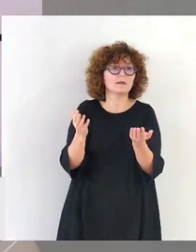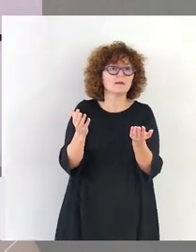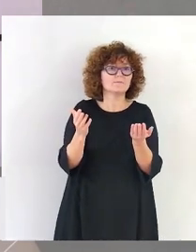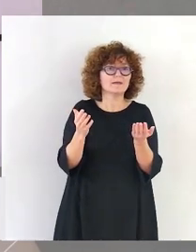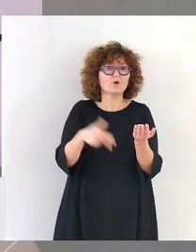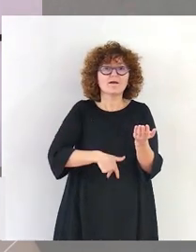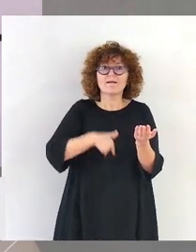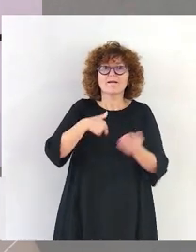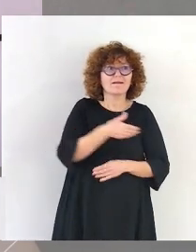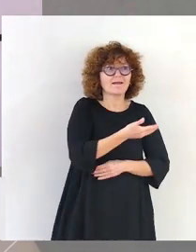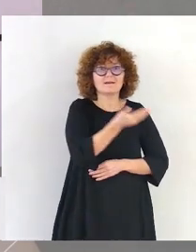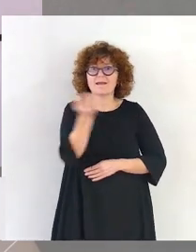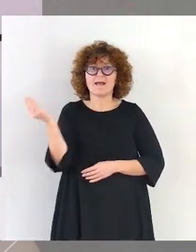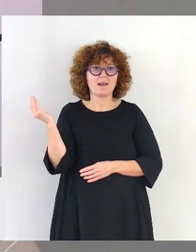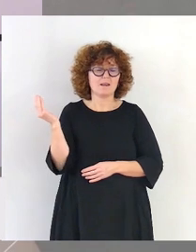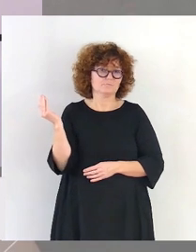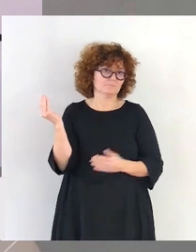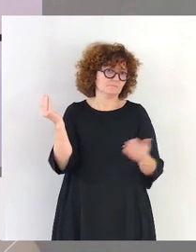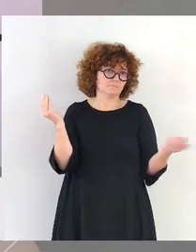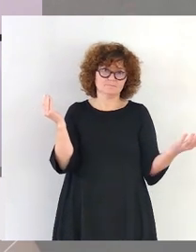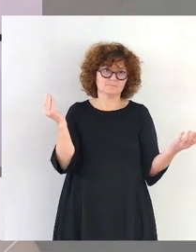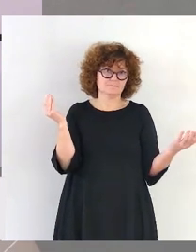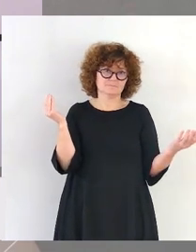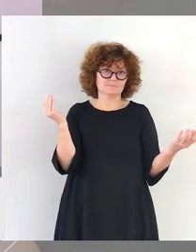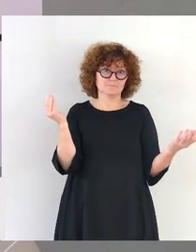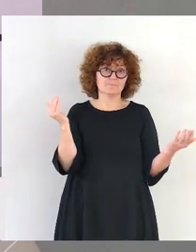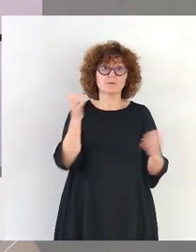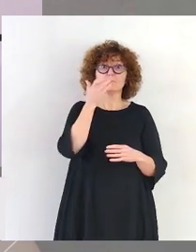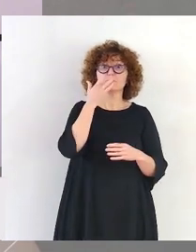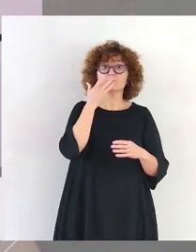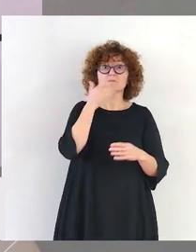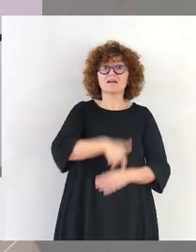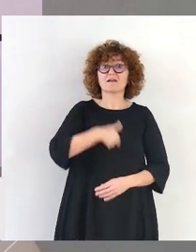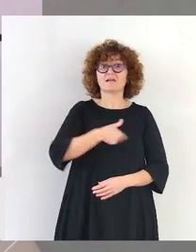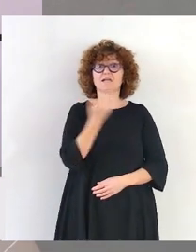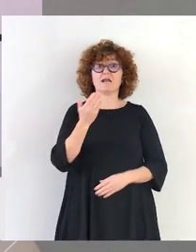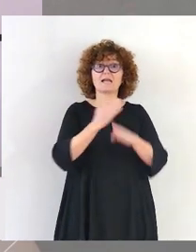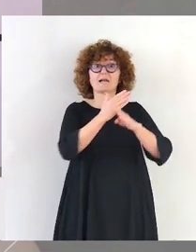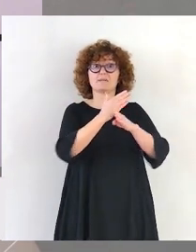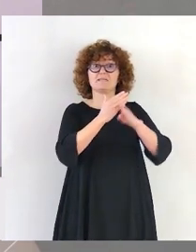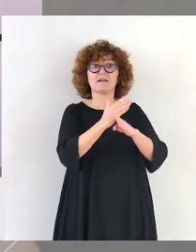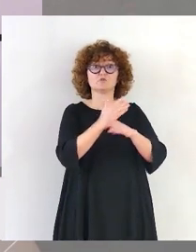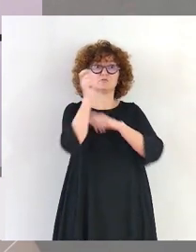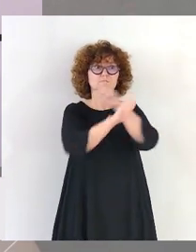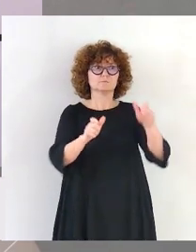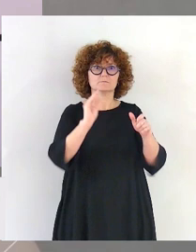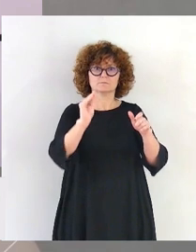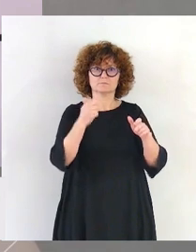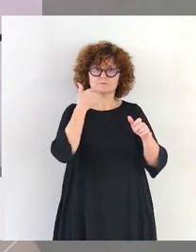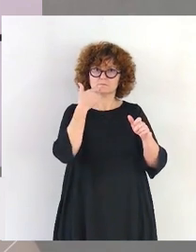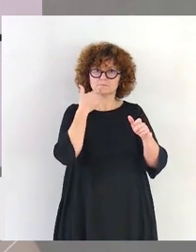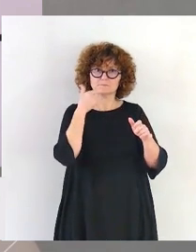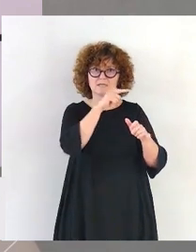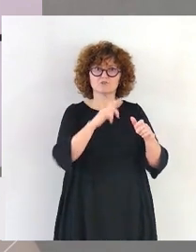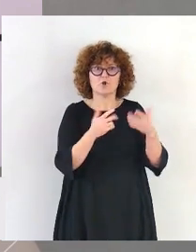s no hay manera de moverlo es decir lo mismo que si le preguntas Al conjunto de los de los carpinteros Oye y cómo hago una pata torneada no